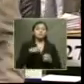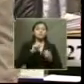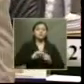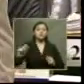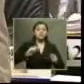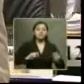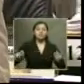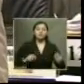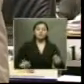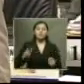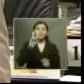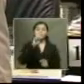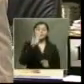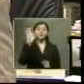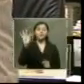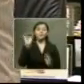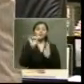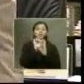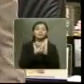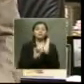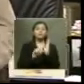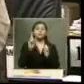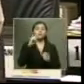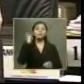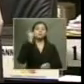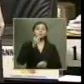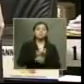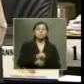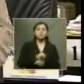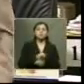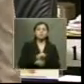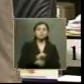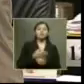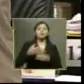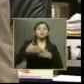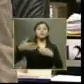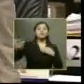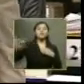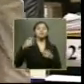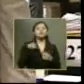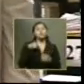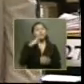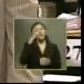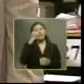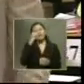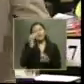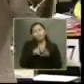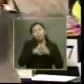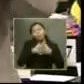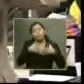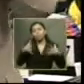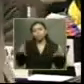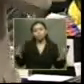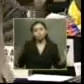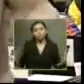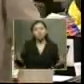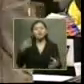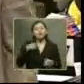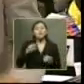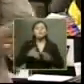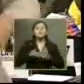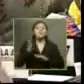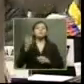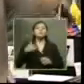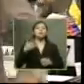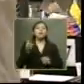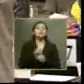29 artículos y una disposición transitoria. Creo que eso es un exceso, señor presidente, y que aquí vamos a convertirnos en